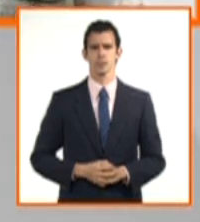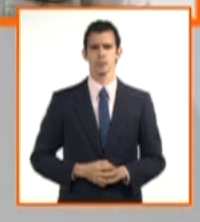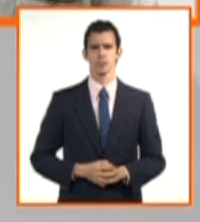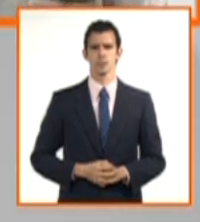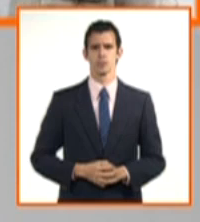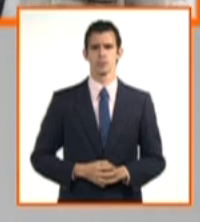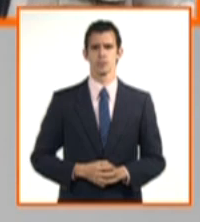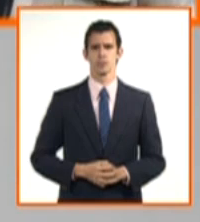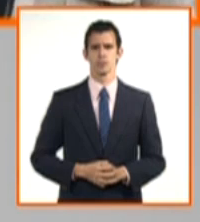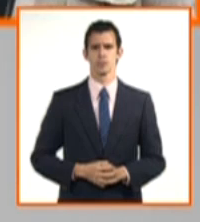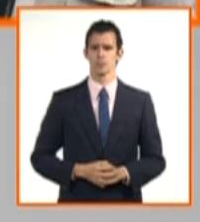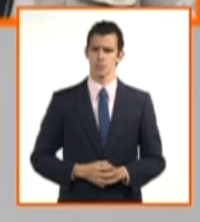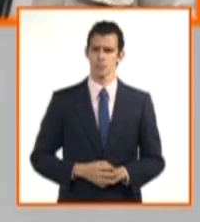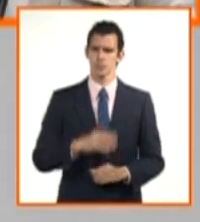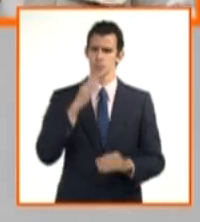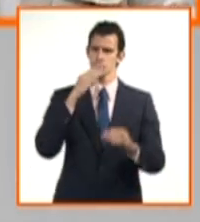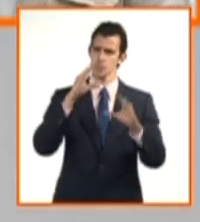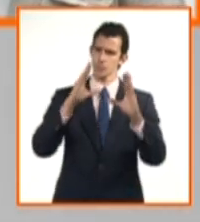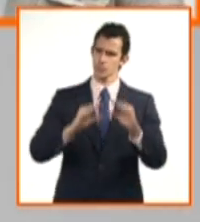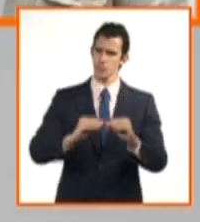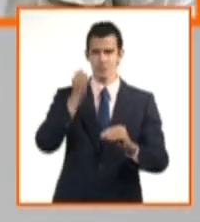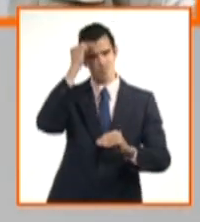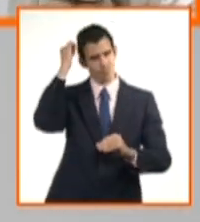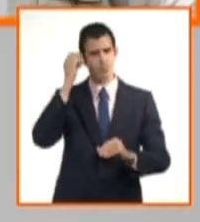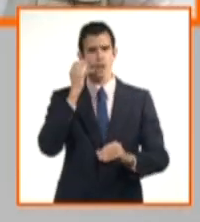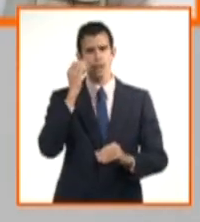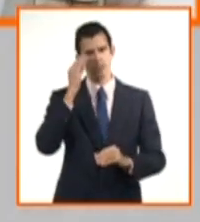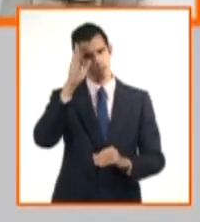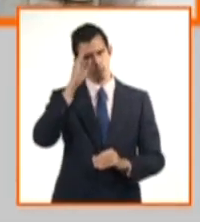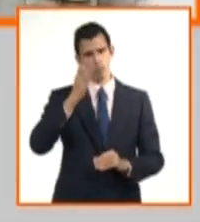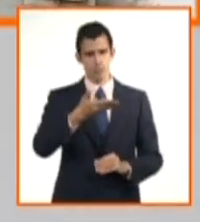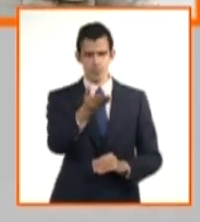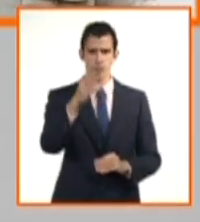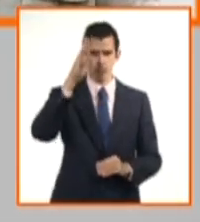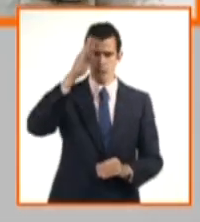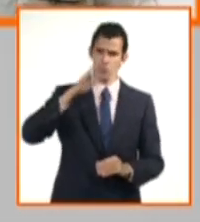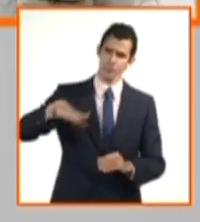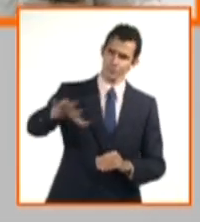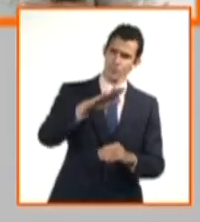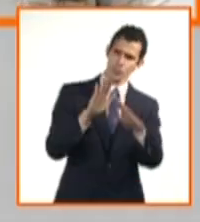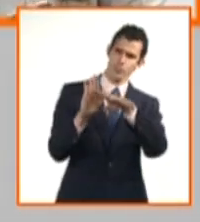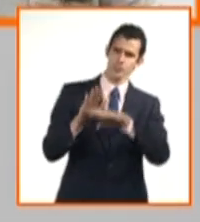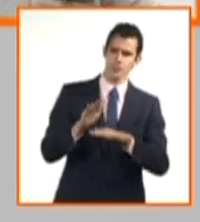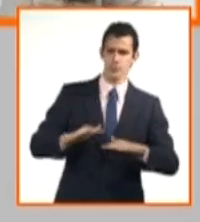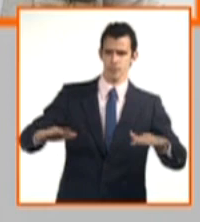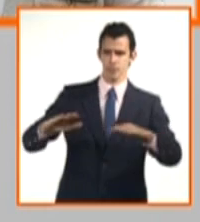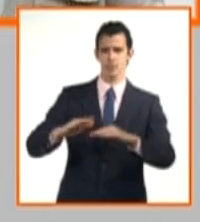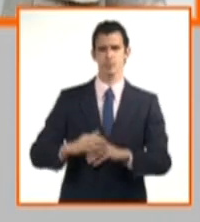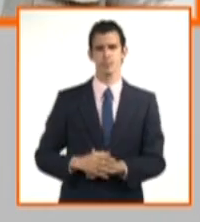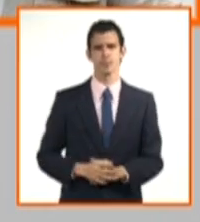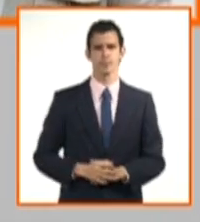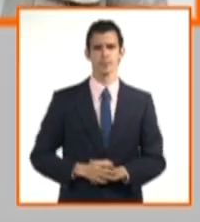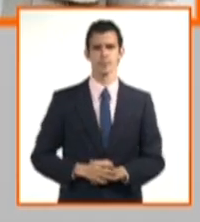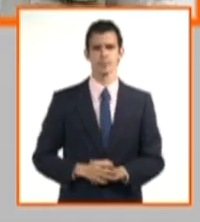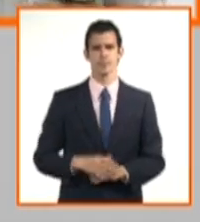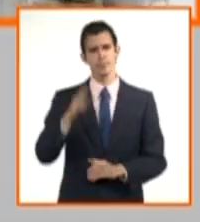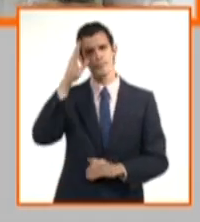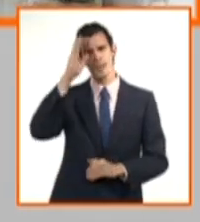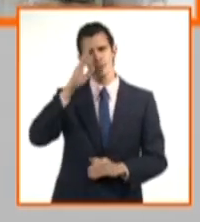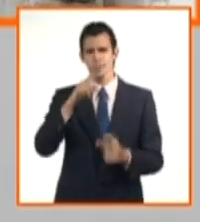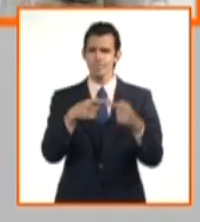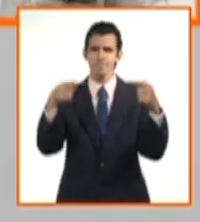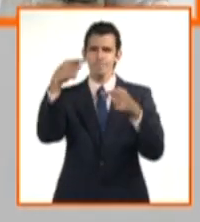buenas noches errando y un saludo para usted para todo el equipo de la mesa redonda y a la teleaudiencia en efecto